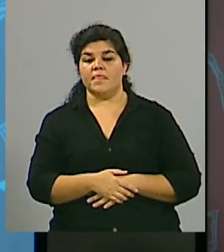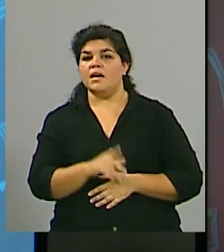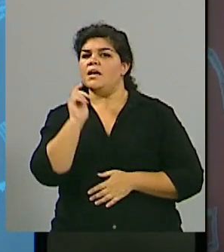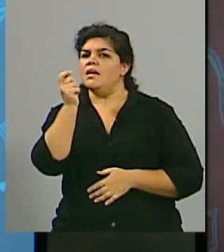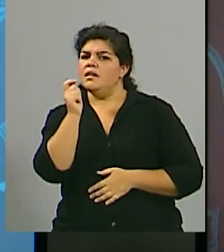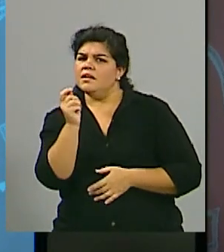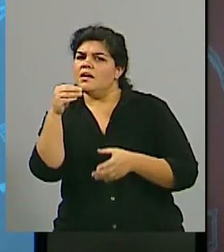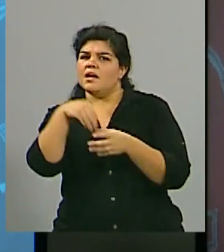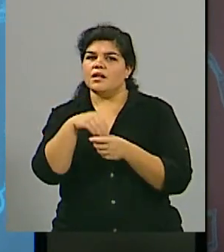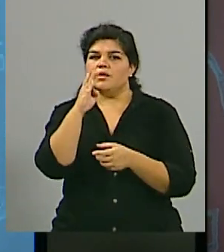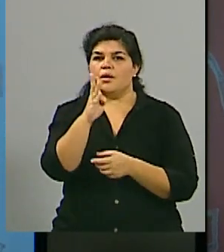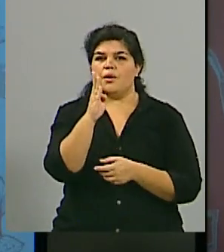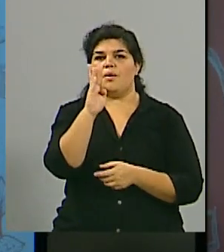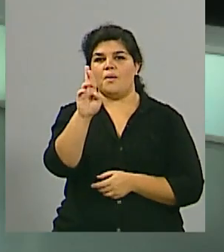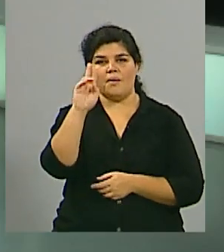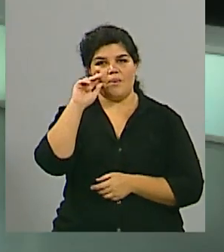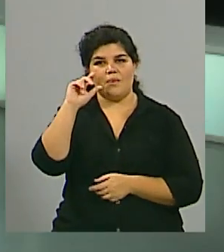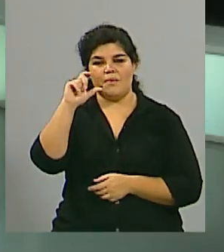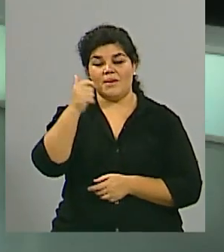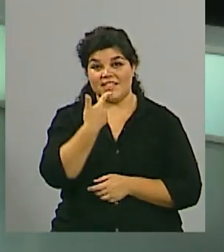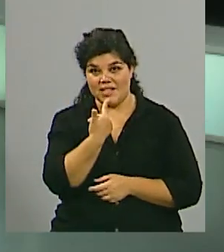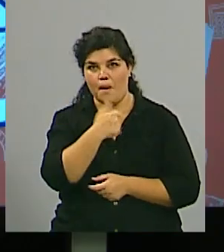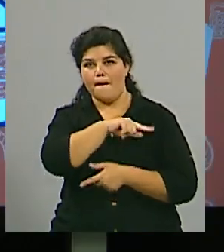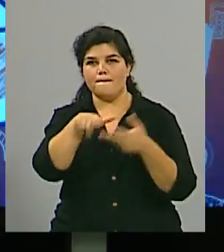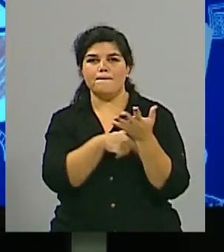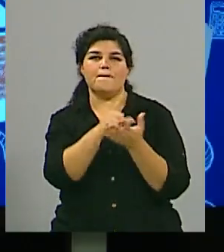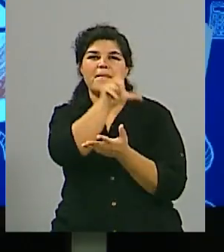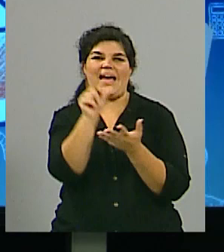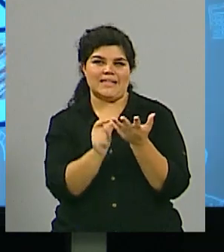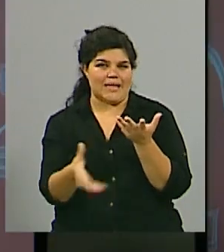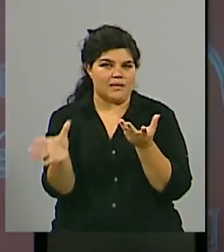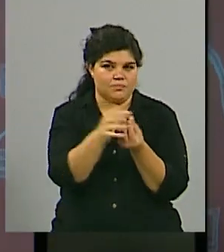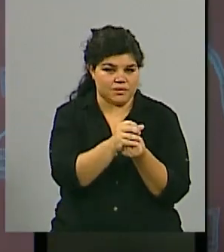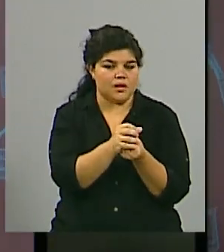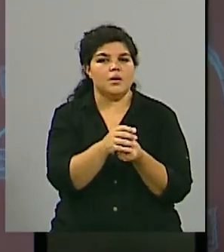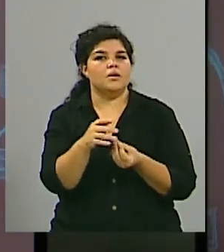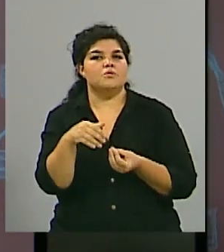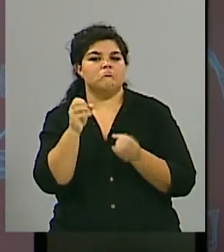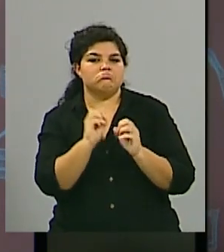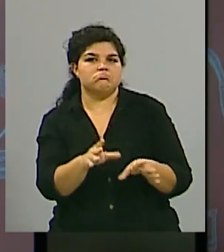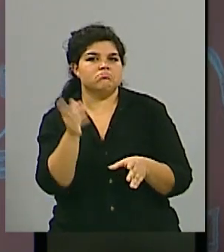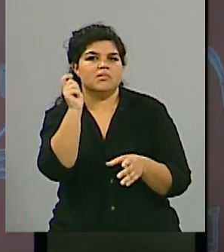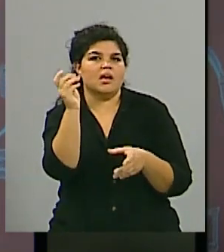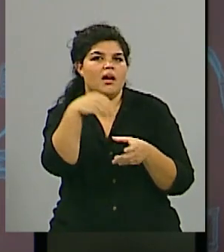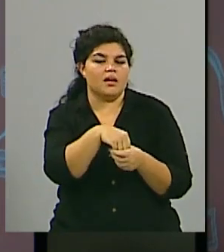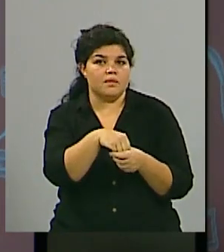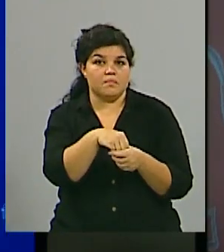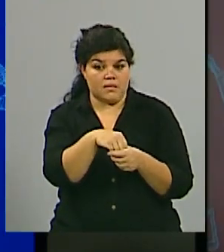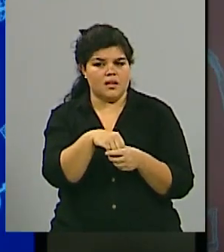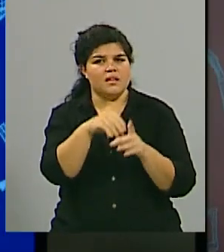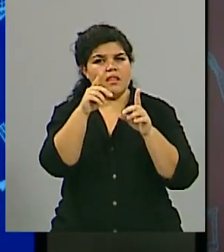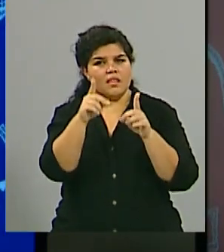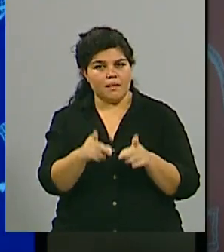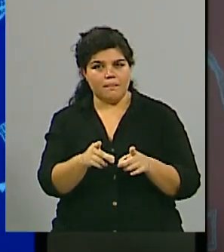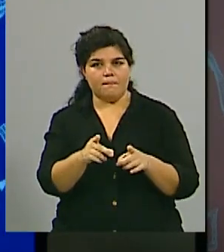y sobre todo qué objetivos? Siempre hay una inquietud, lo decíamos recién cuando esto viene a surgir a partir de algo, ¿no? Pero se ha